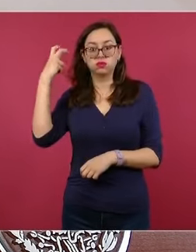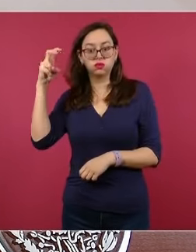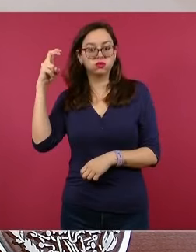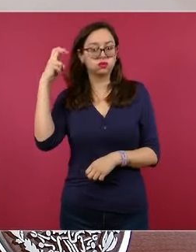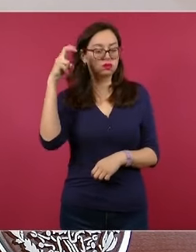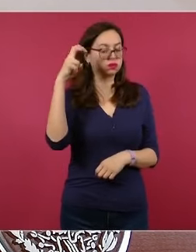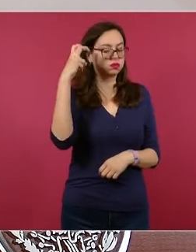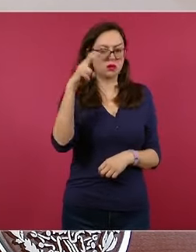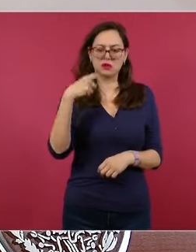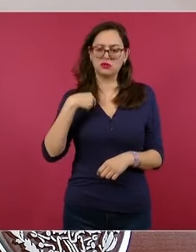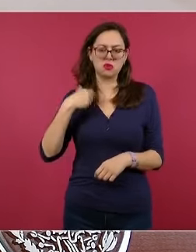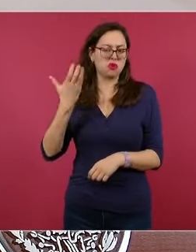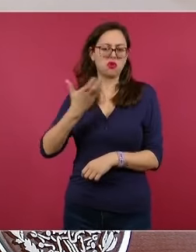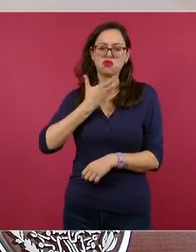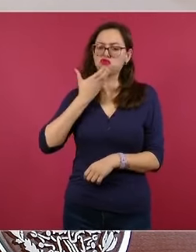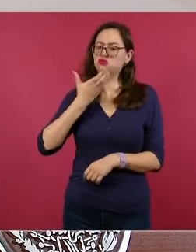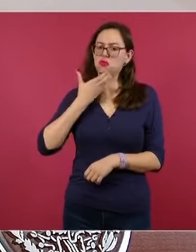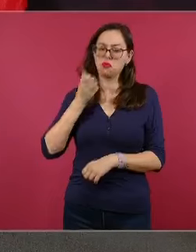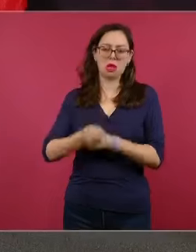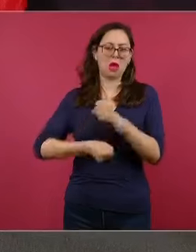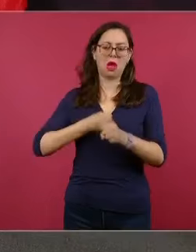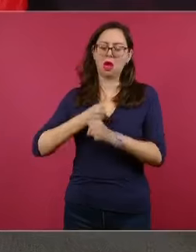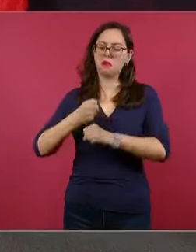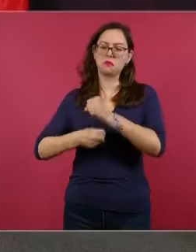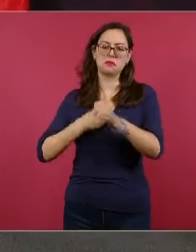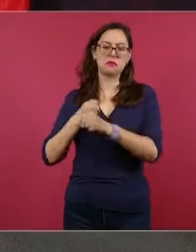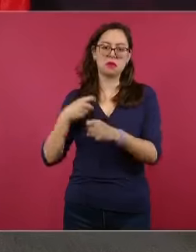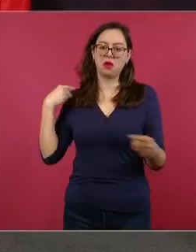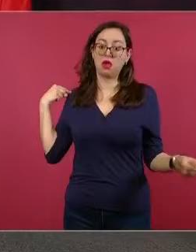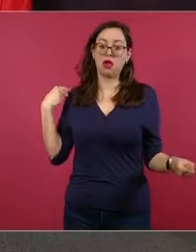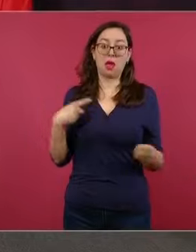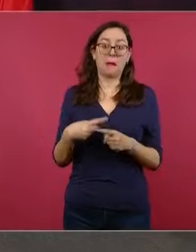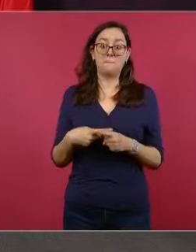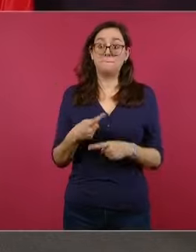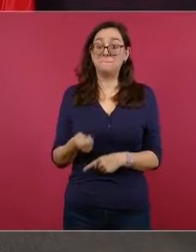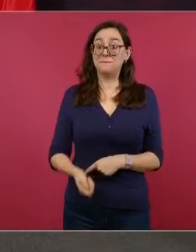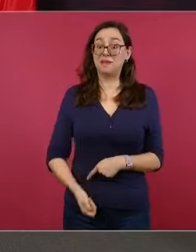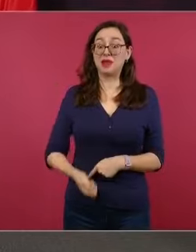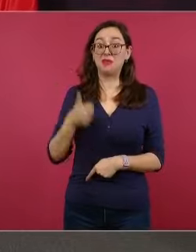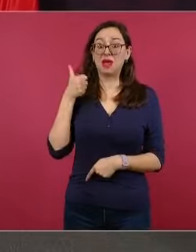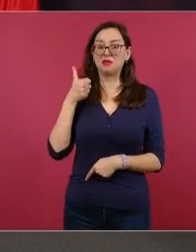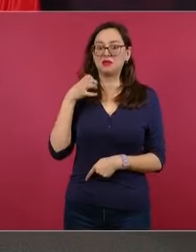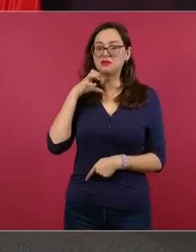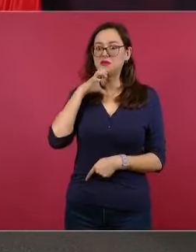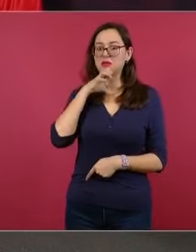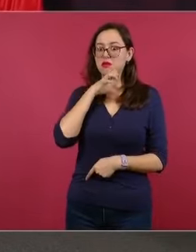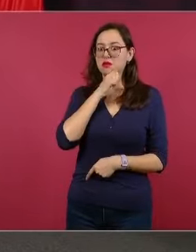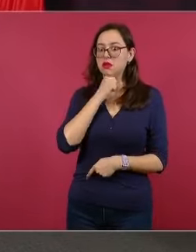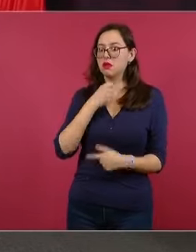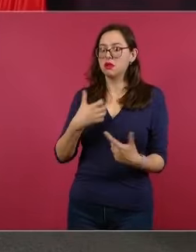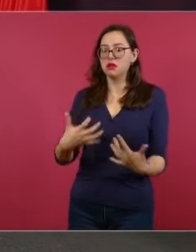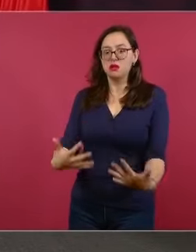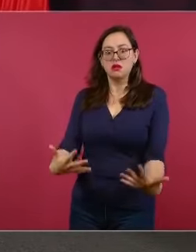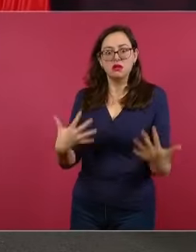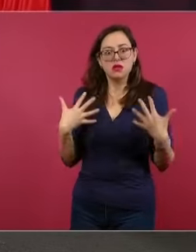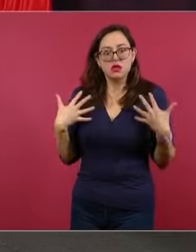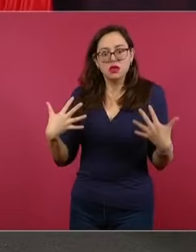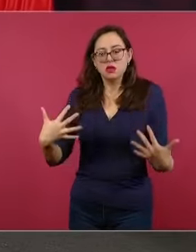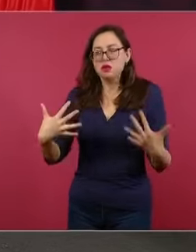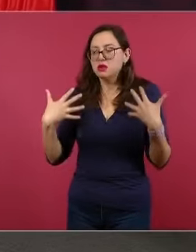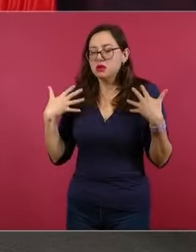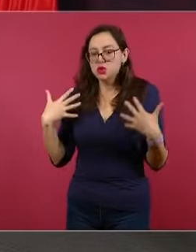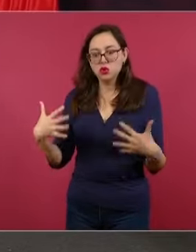sentido tanto como ahora en algunos estados en algunos